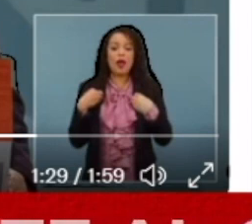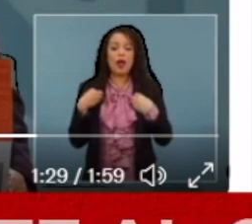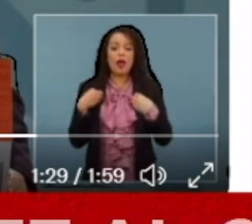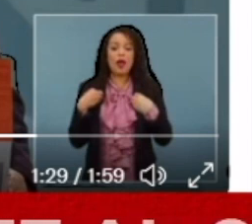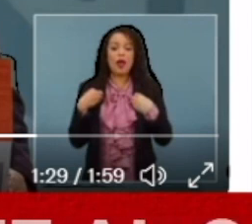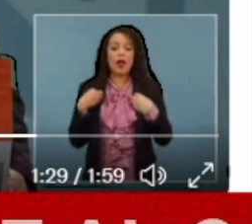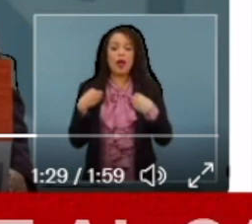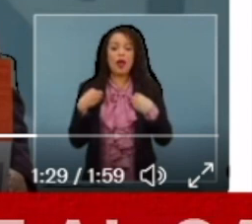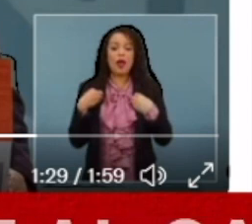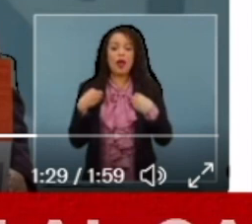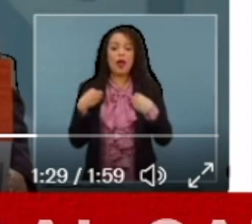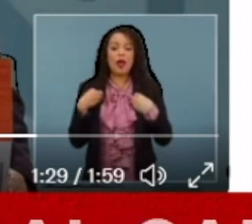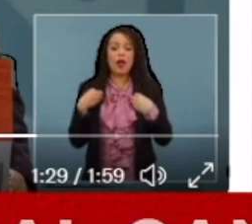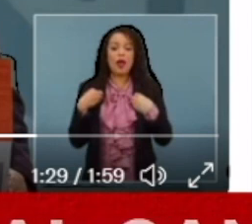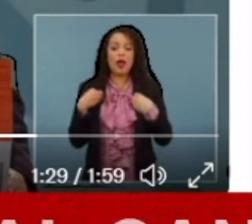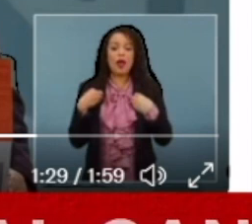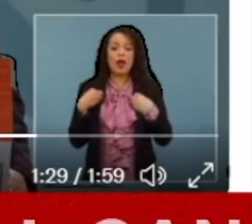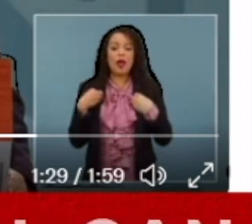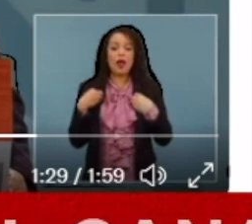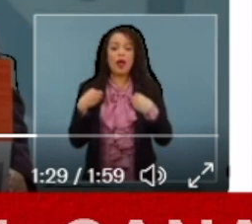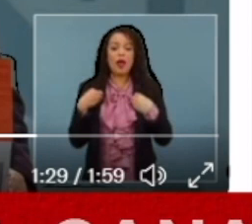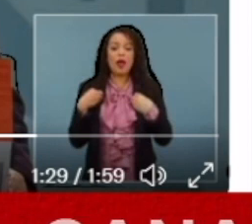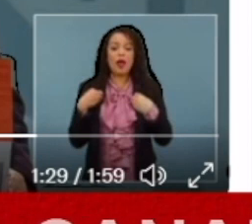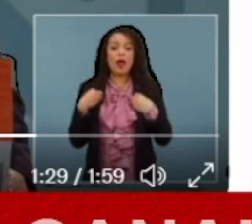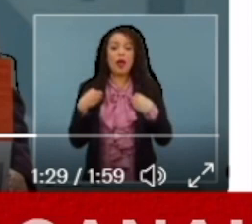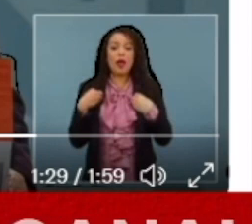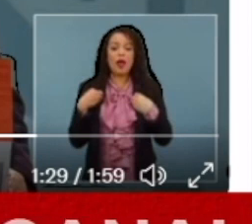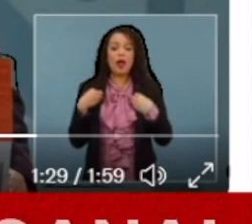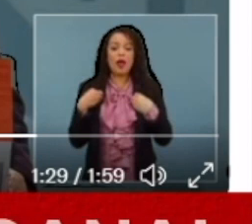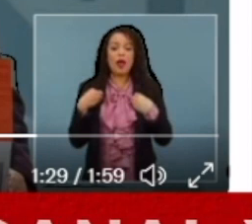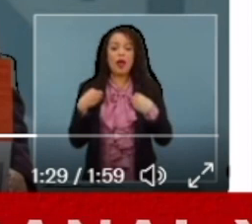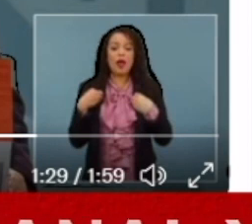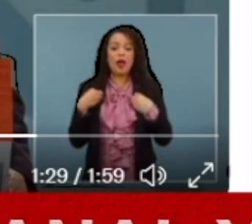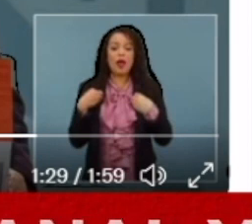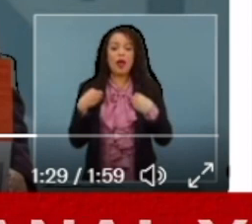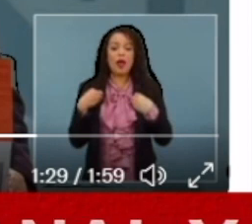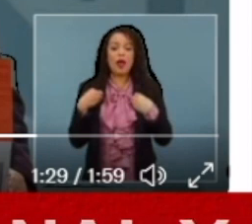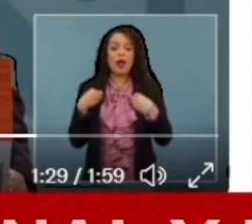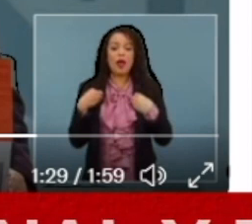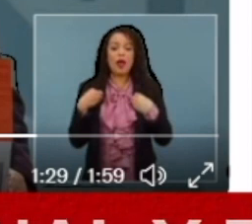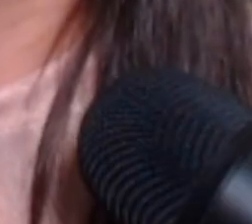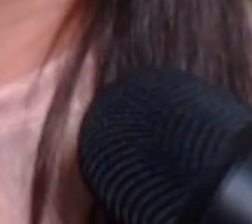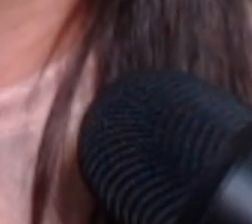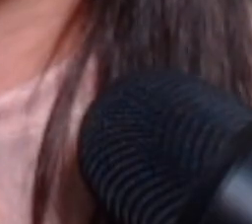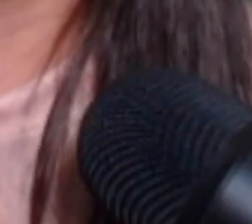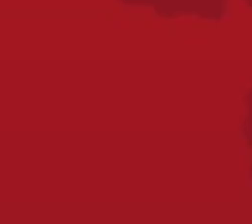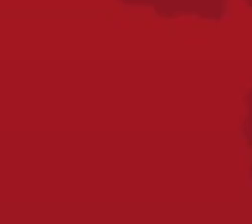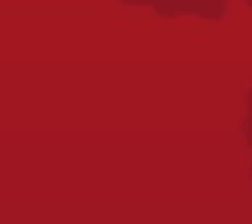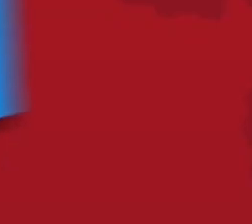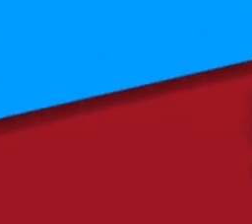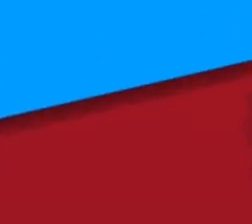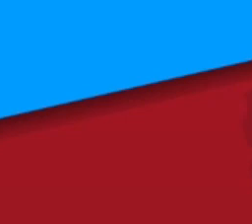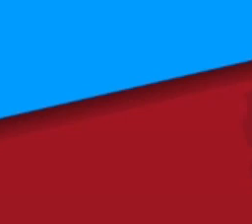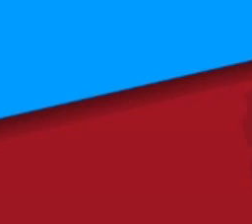señalar lo mismo de su ahora mujer, Carla Humphrey. Si les gusta la información, ya lo saben, suscríbanse. Soy Fátima Ramírez y nos vemos hasta la próxima.